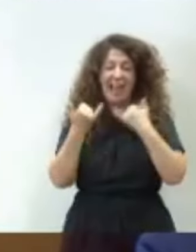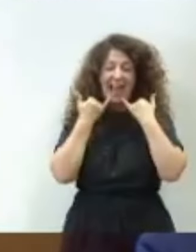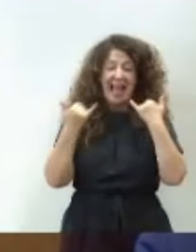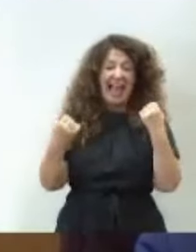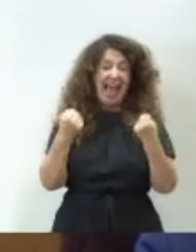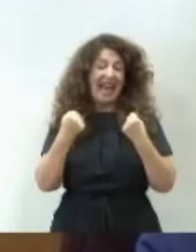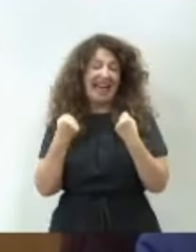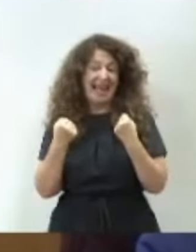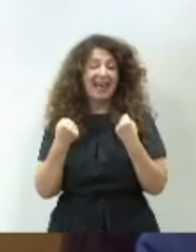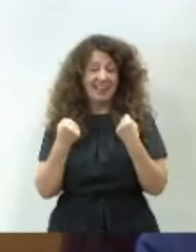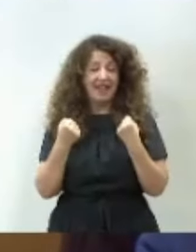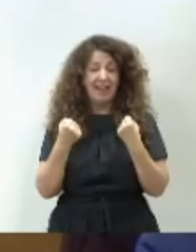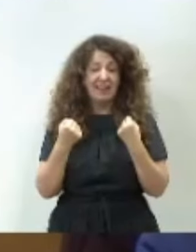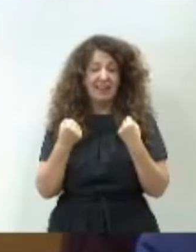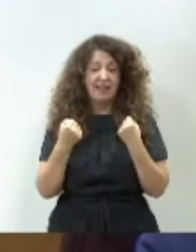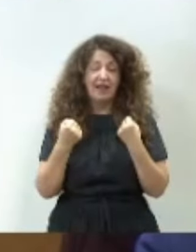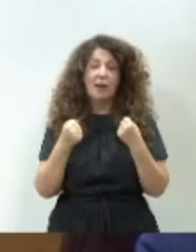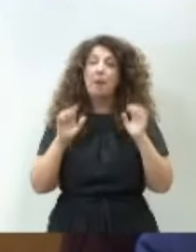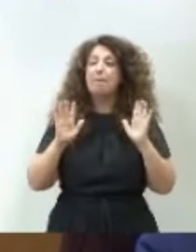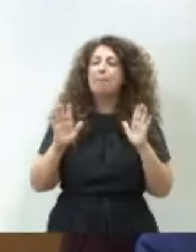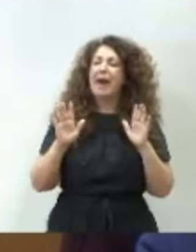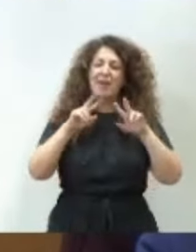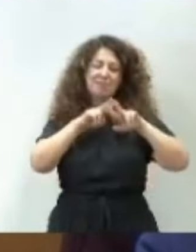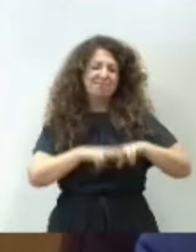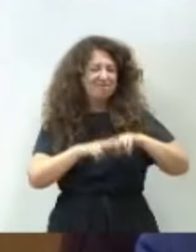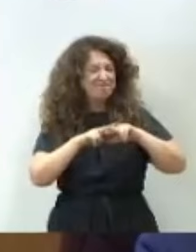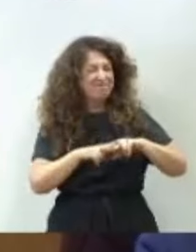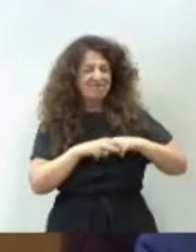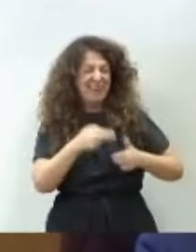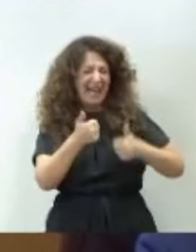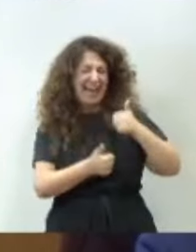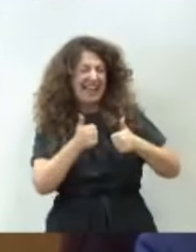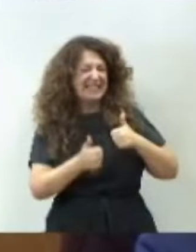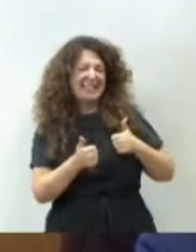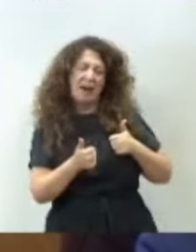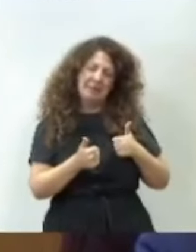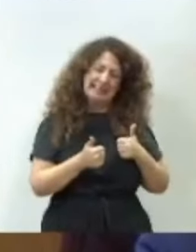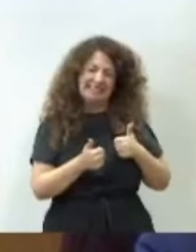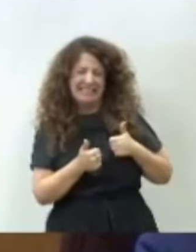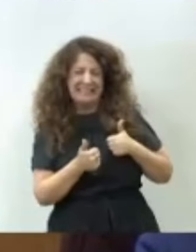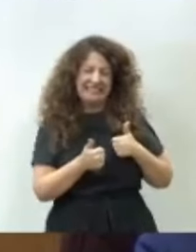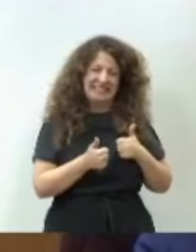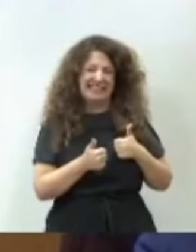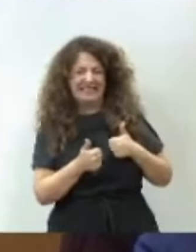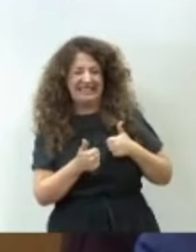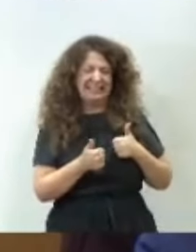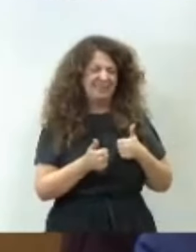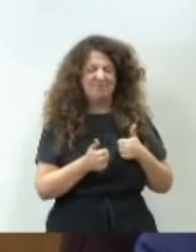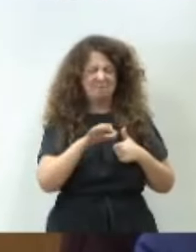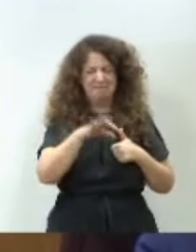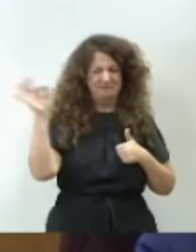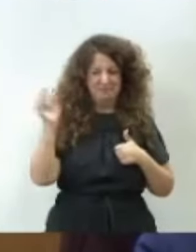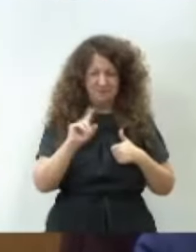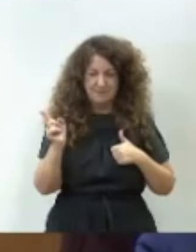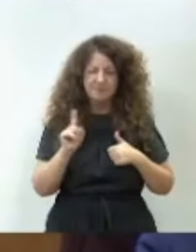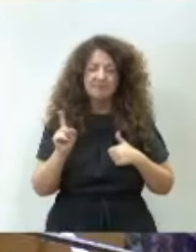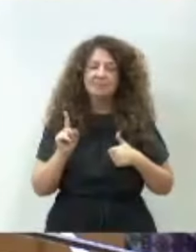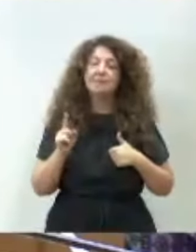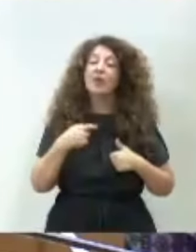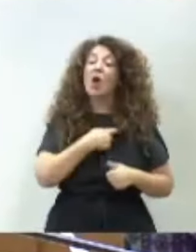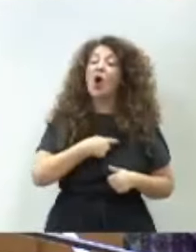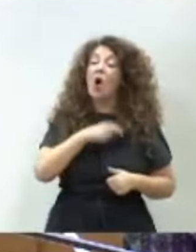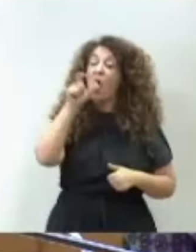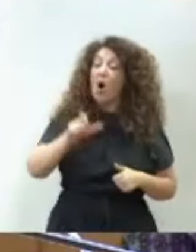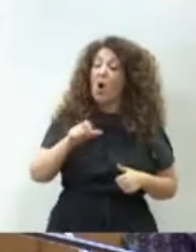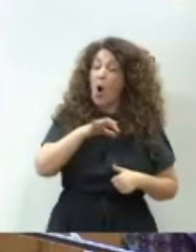que no iba a pasar usted el examen porque iba a estar muy verde. Señora comisaria. Gracias, señoría, vaya finalizando. Señora comisaria, le deseo